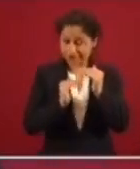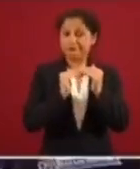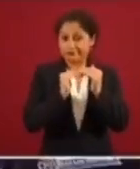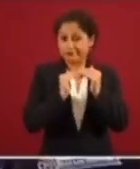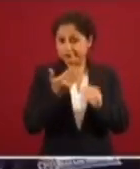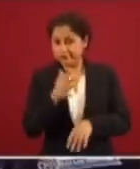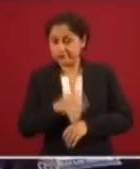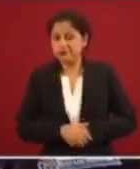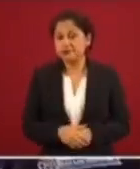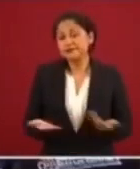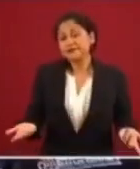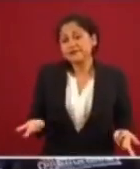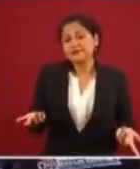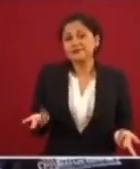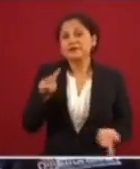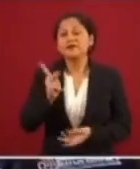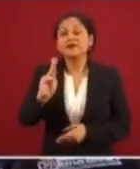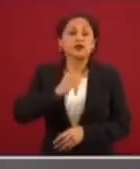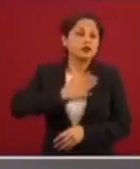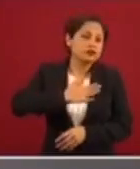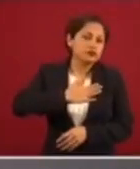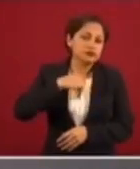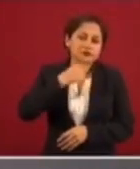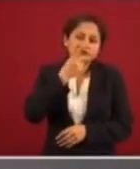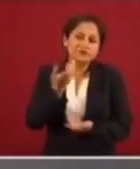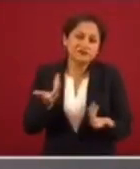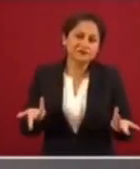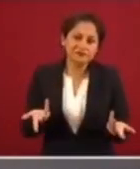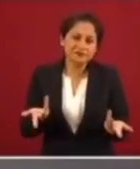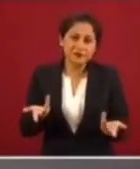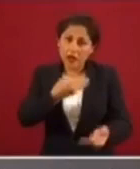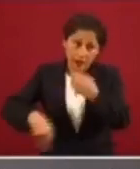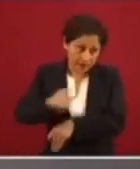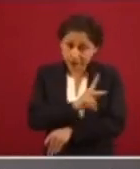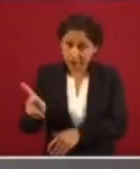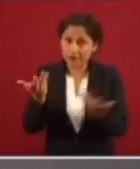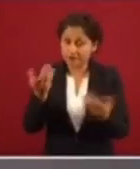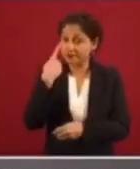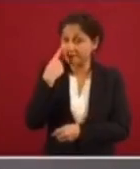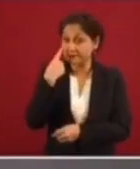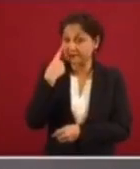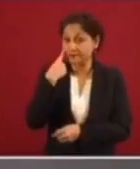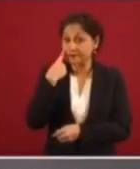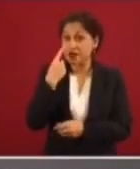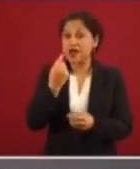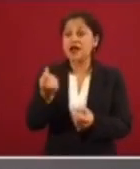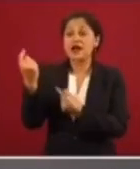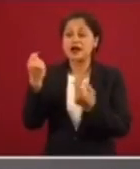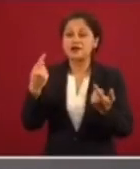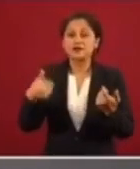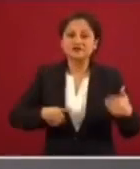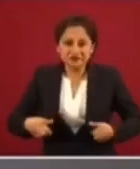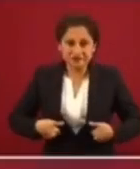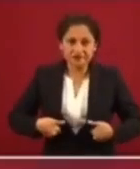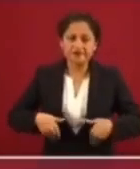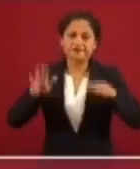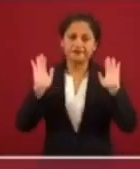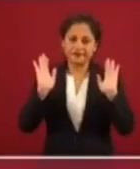Pero, ¿qué les digo también a todos? Porque de todo se molestan. Es